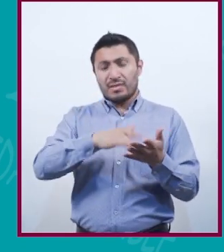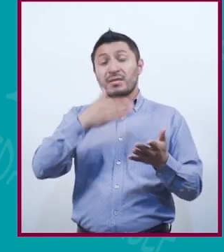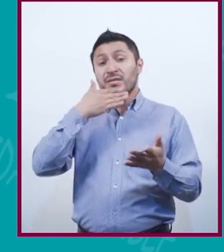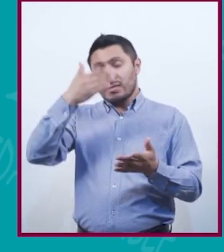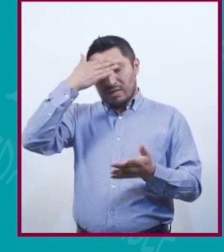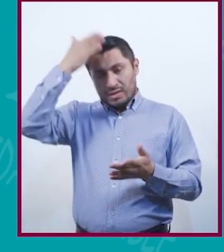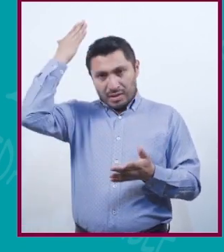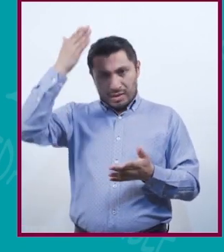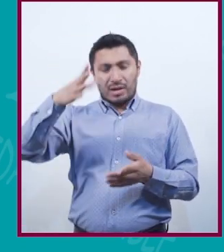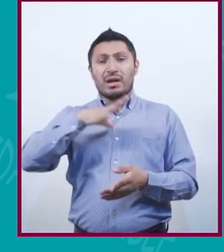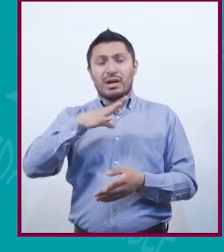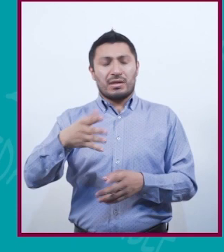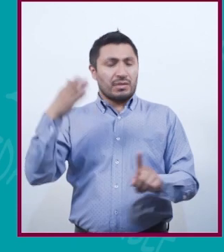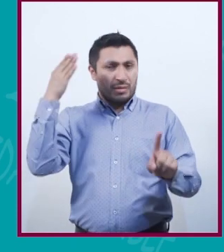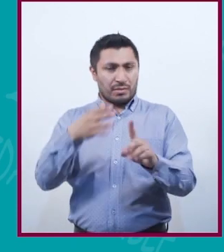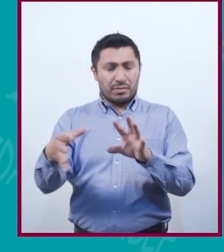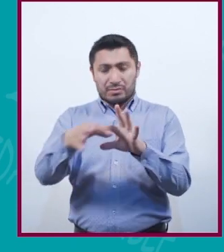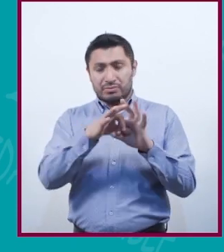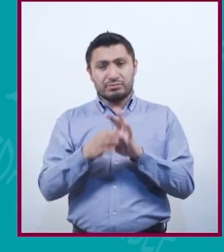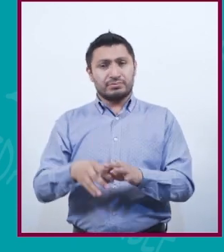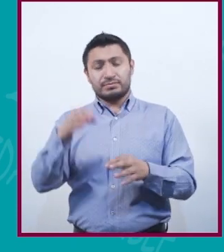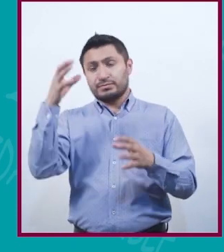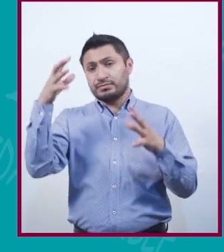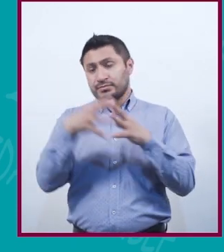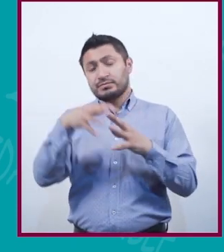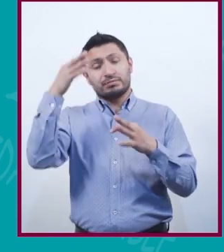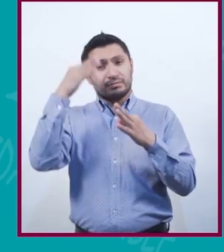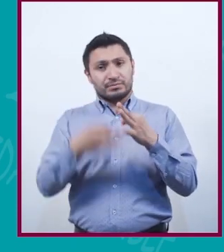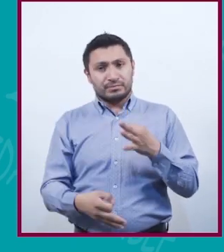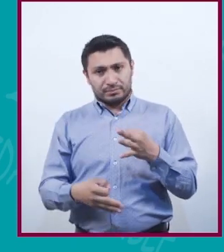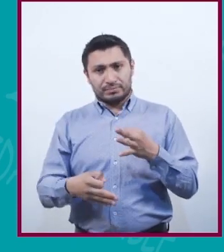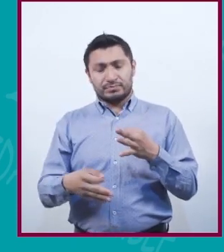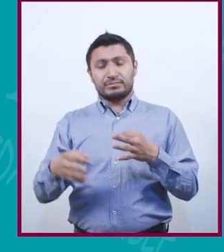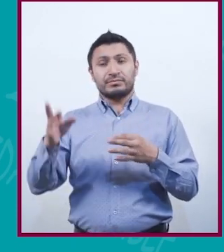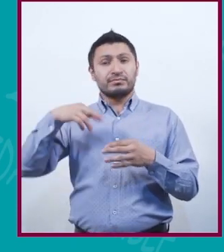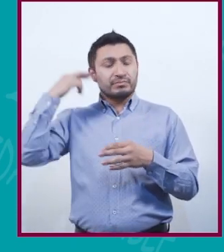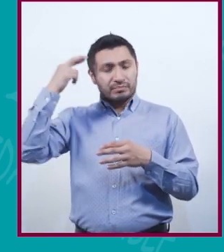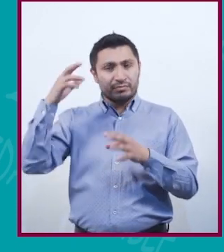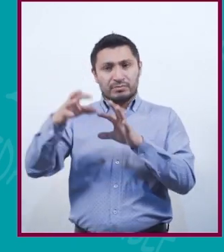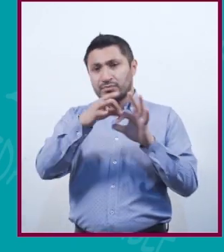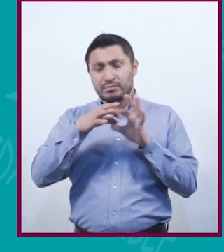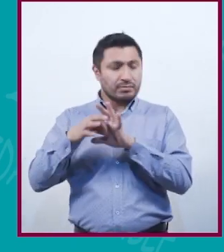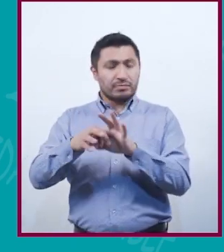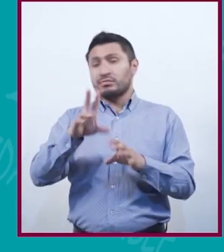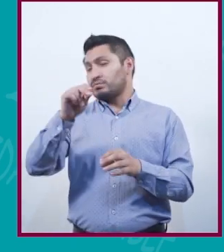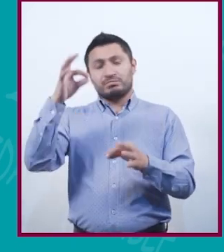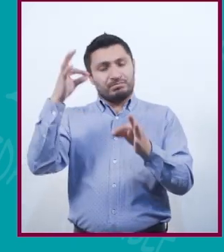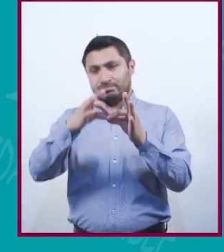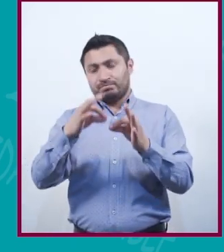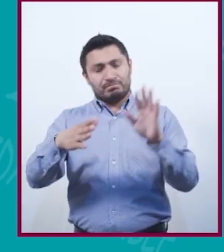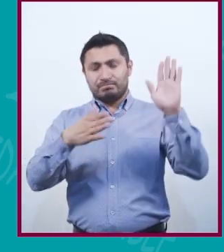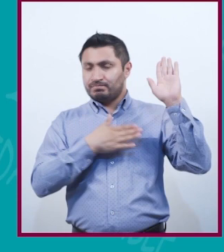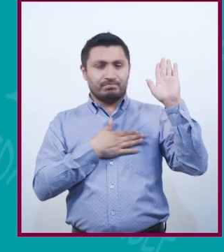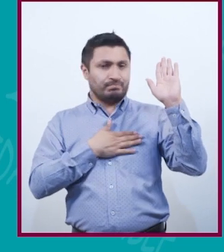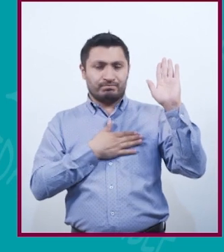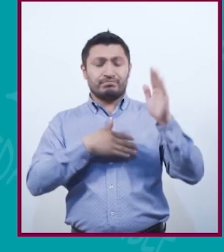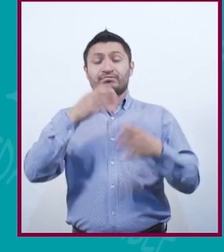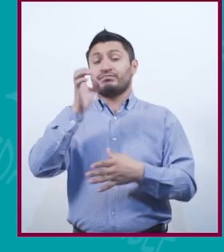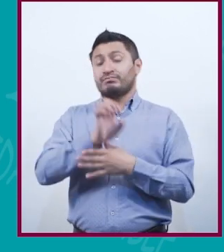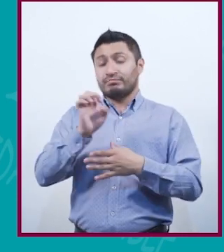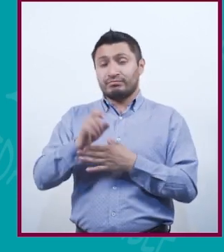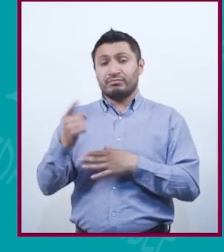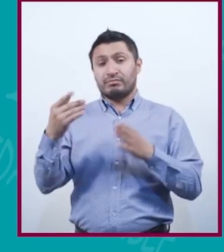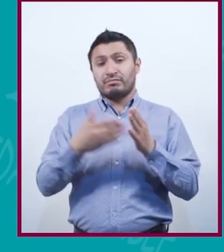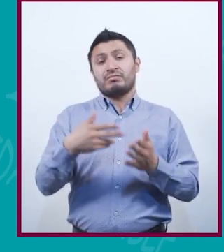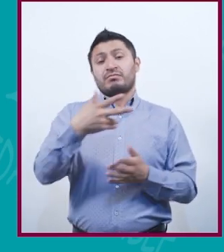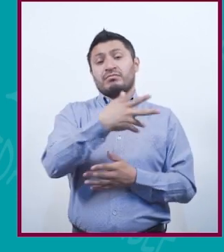de los árabes a la causa aliada. Al final de la guerra, el Reino Unido no cumplió con sus